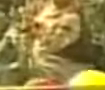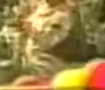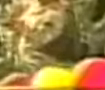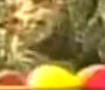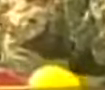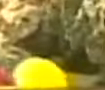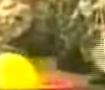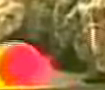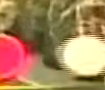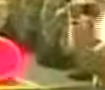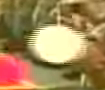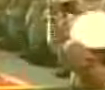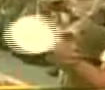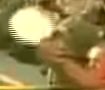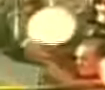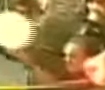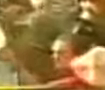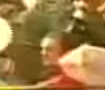Bochinche ya.